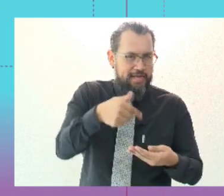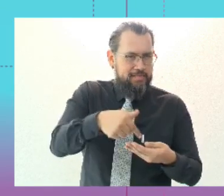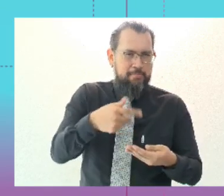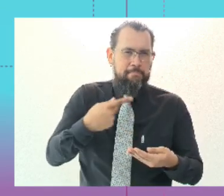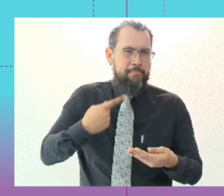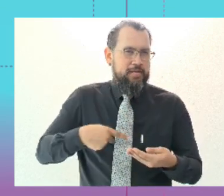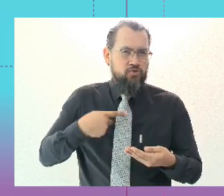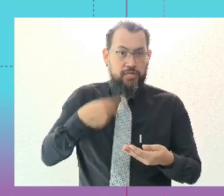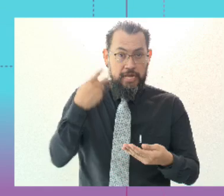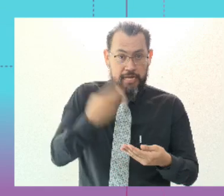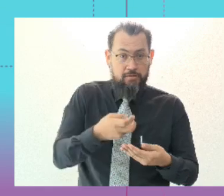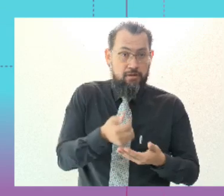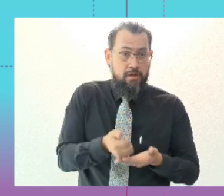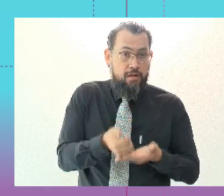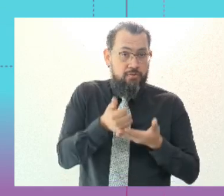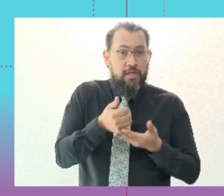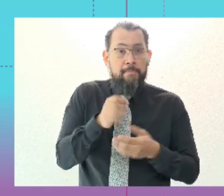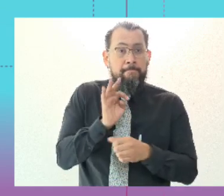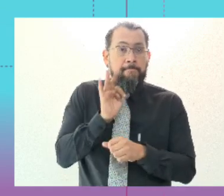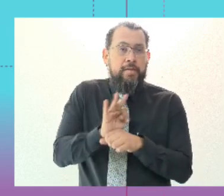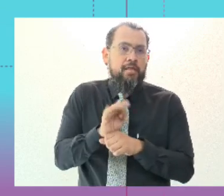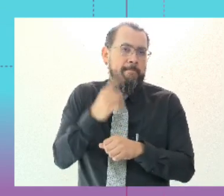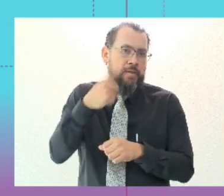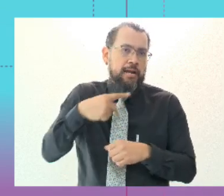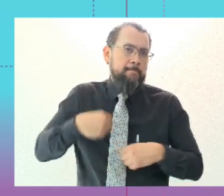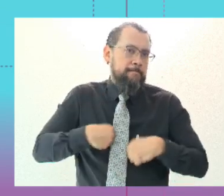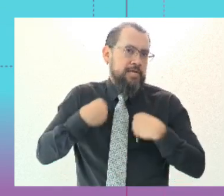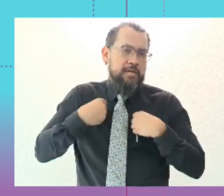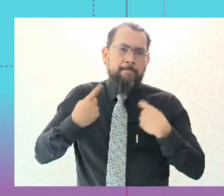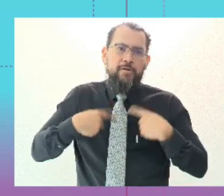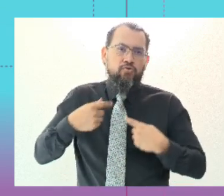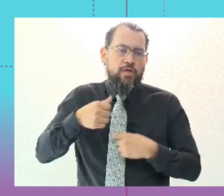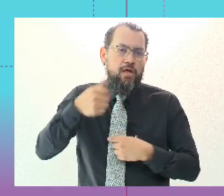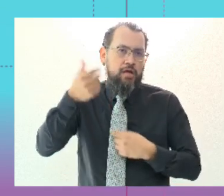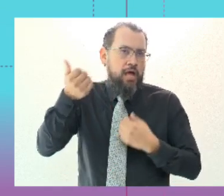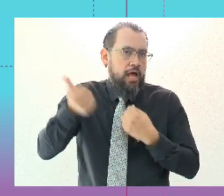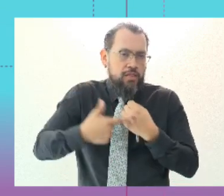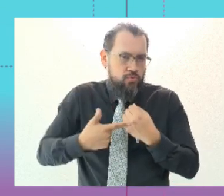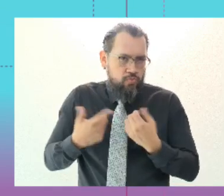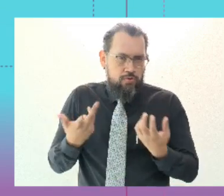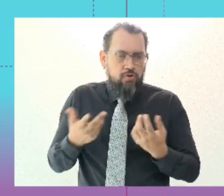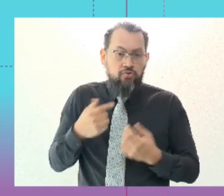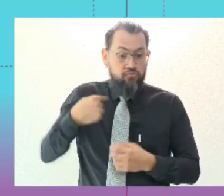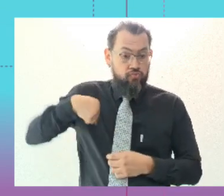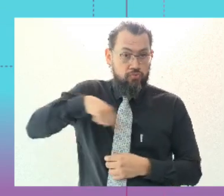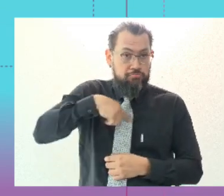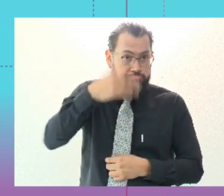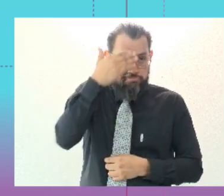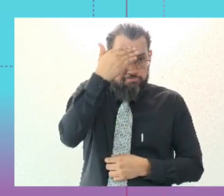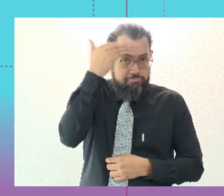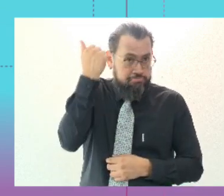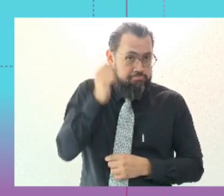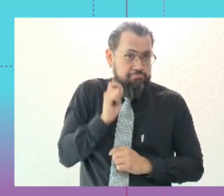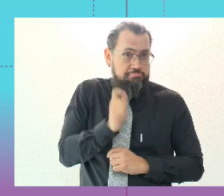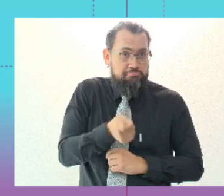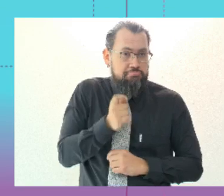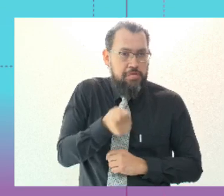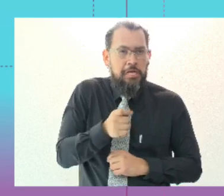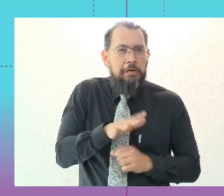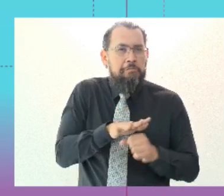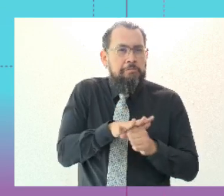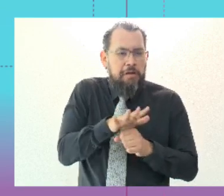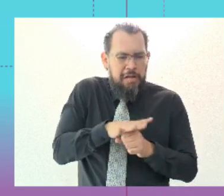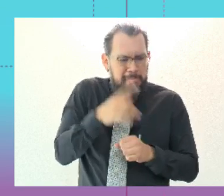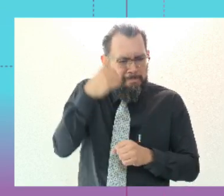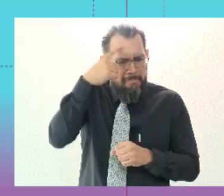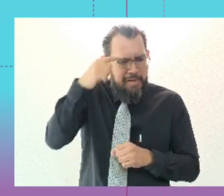le puede cambiar la vida a una persona, y eso no lo sabemos nosotros porque no nos corresponde preguntarnos